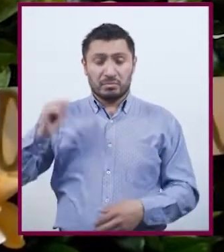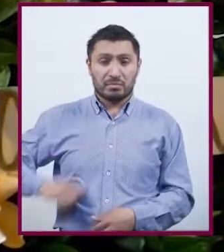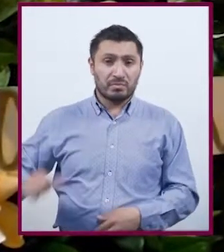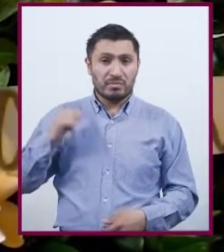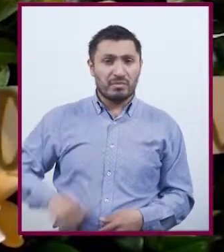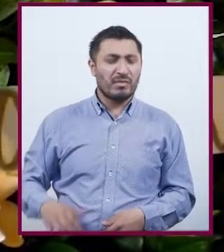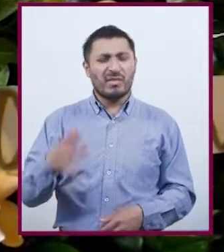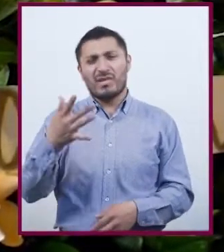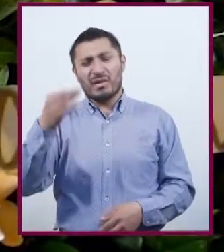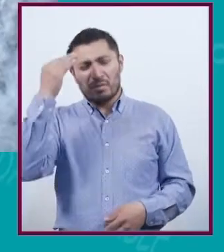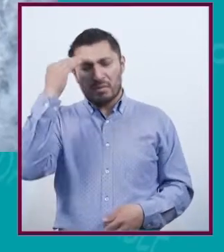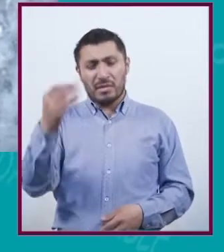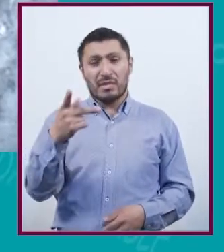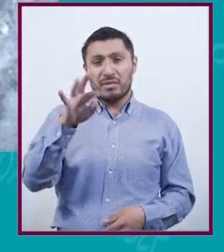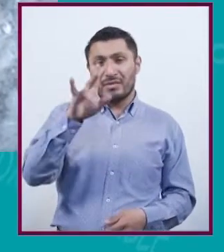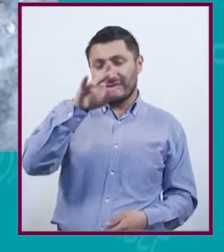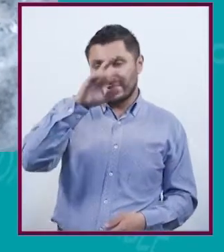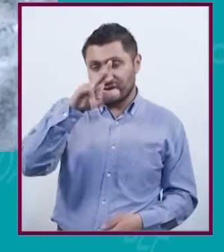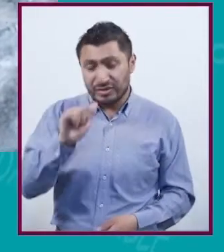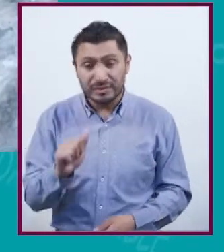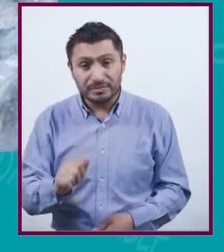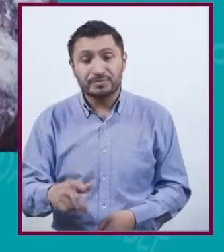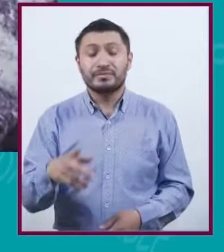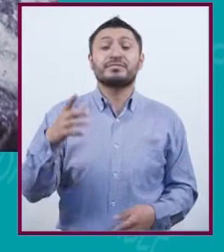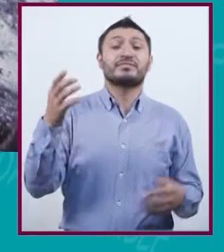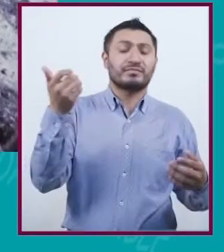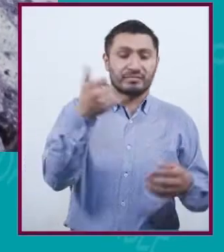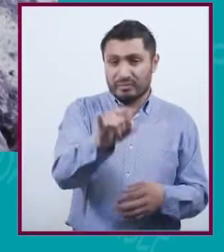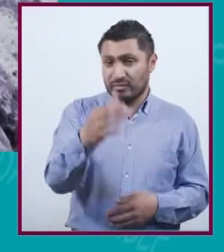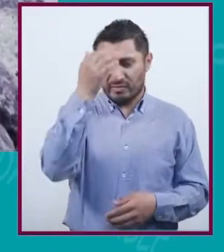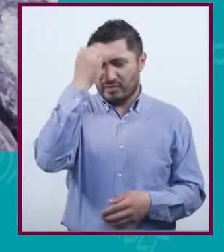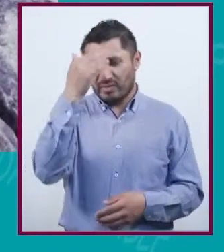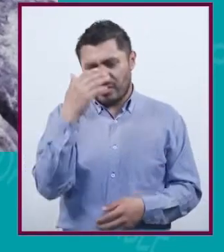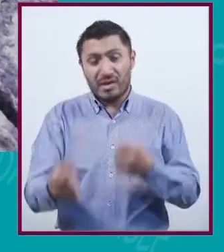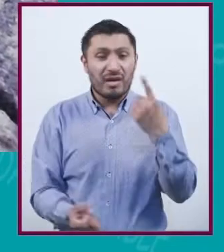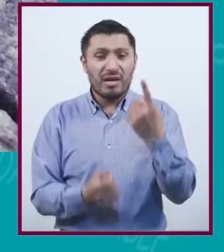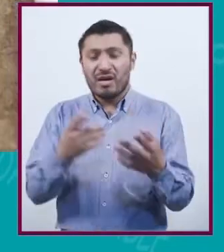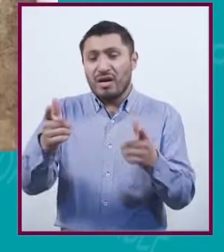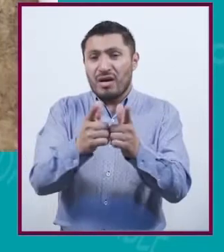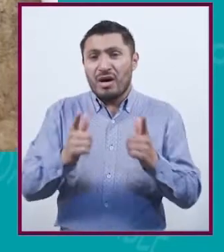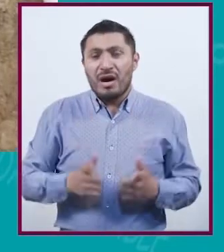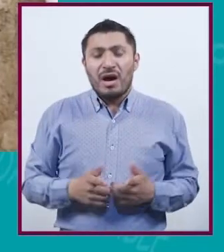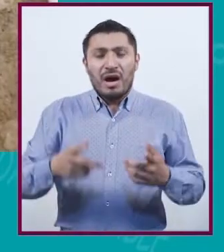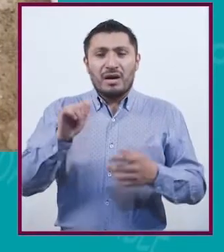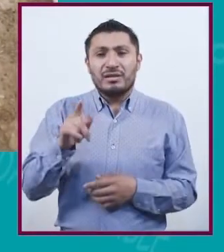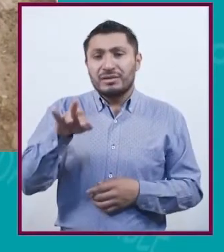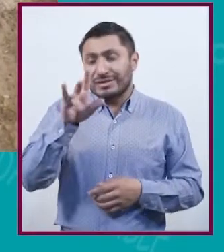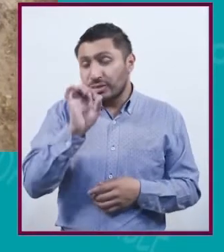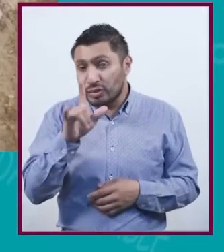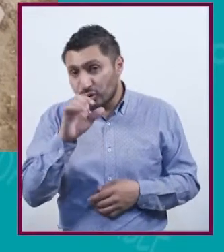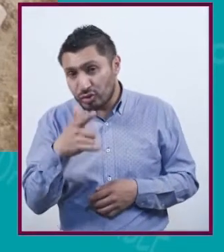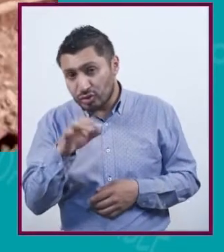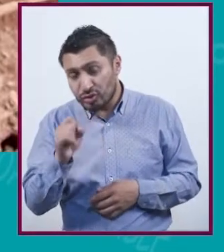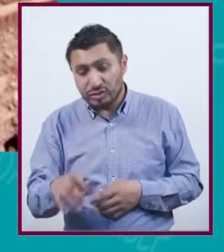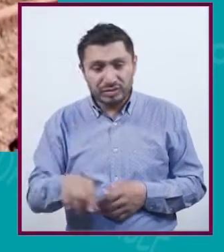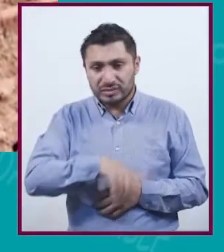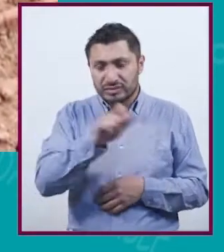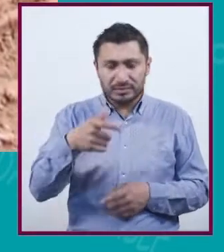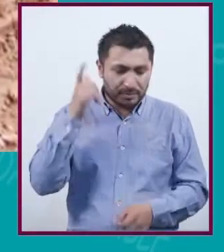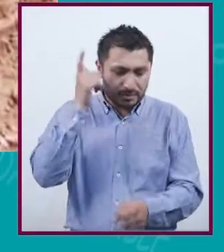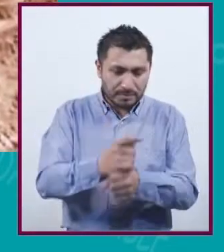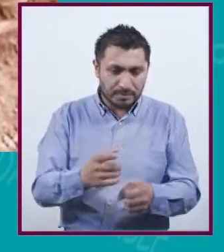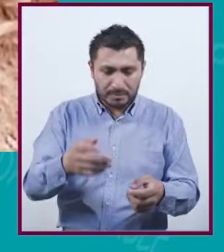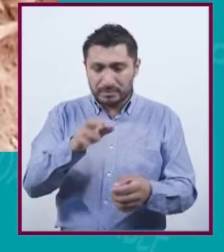Los enterramientos humanos más antiguos datan de la época prehistórica. Así lo han dado a conocer algunos grupos de